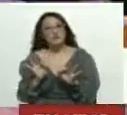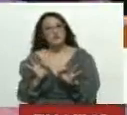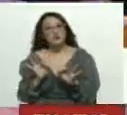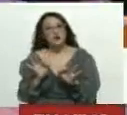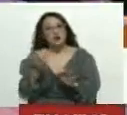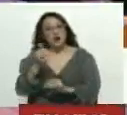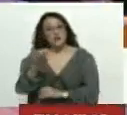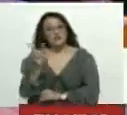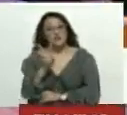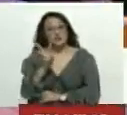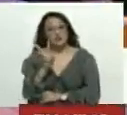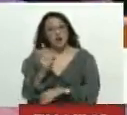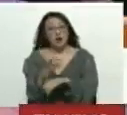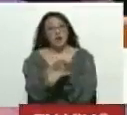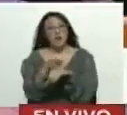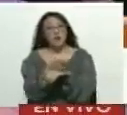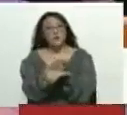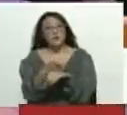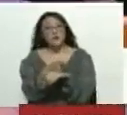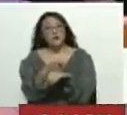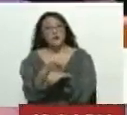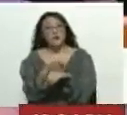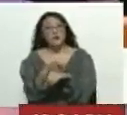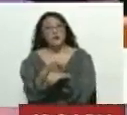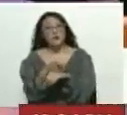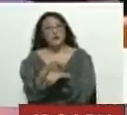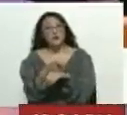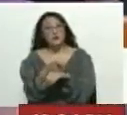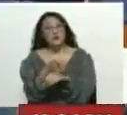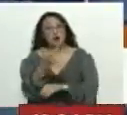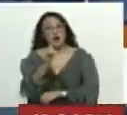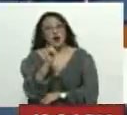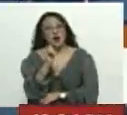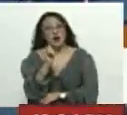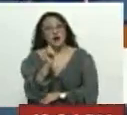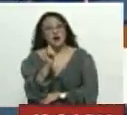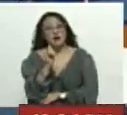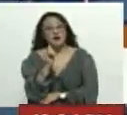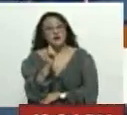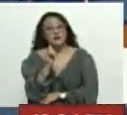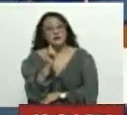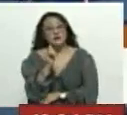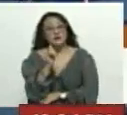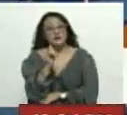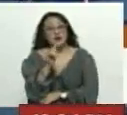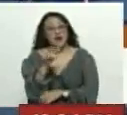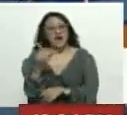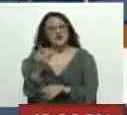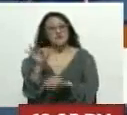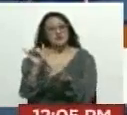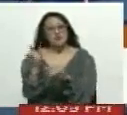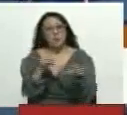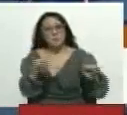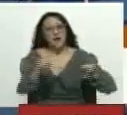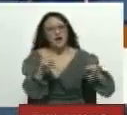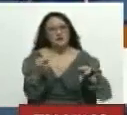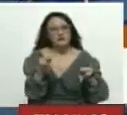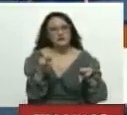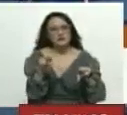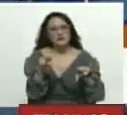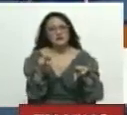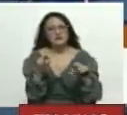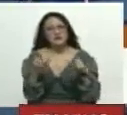en Venezuela donde el gobierno comunal existe autogobierna incluso luego cogobierna